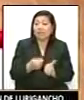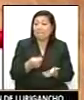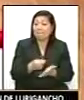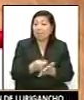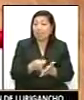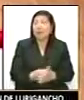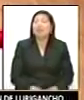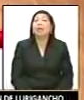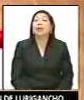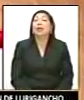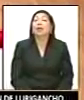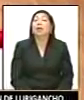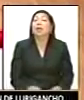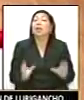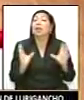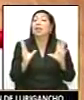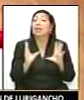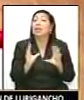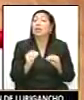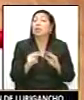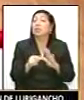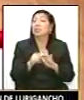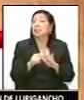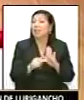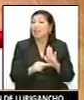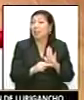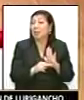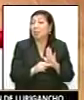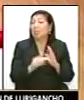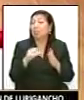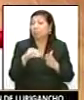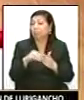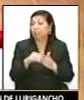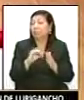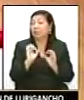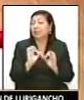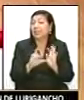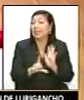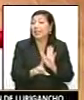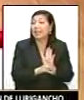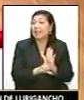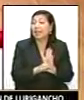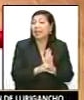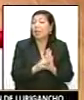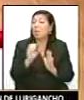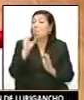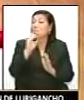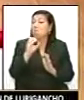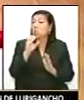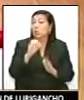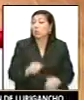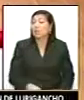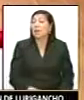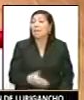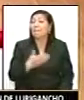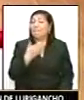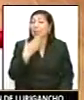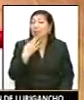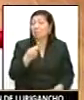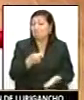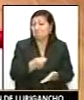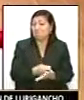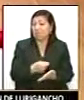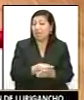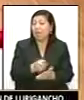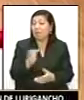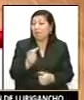remuneración del horario nocturno. La norma cumple con el espíritu de la ley al buscar la mejor compensación remunerativa